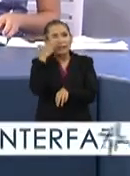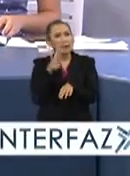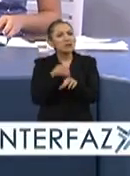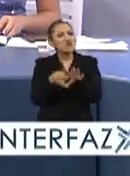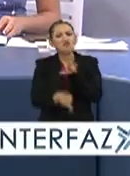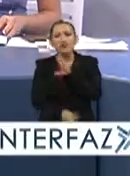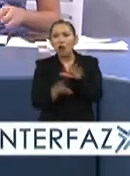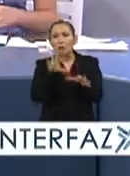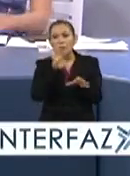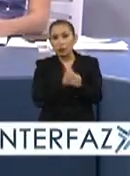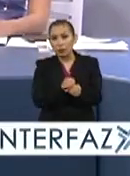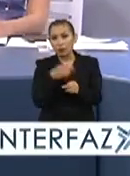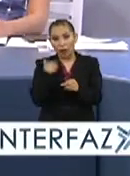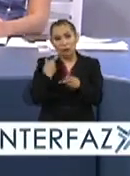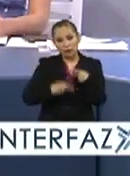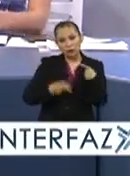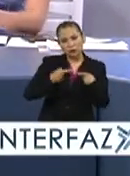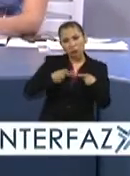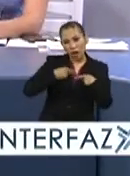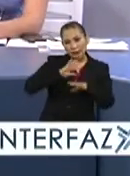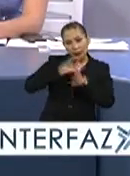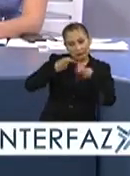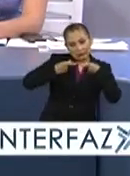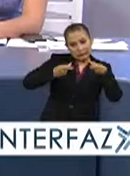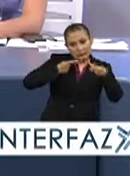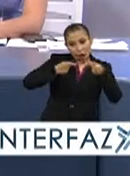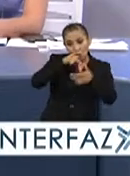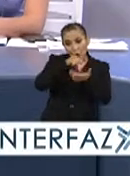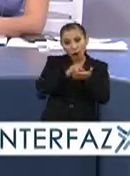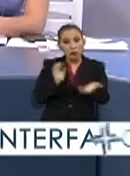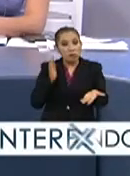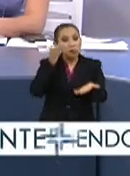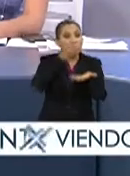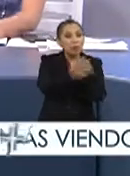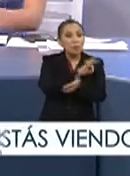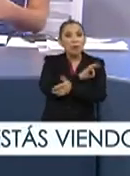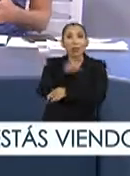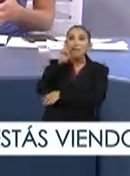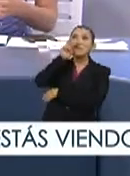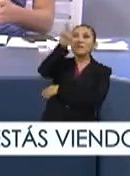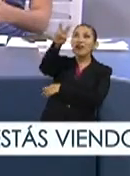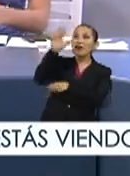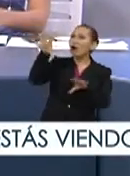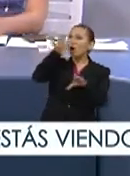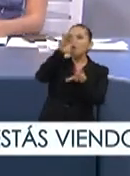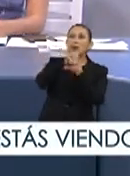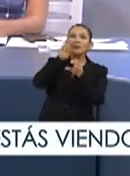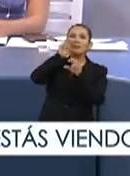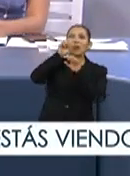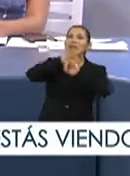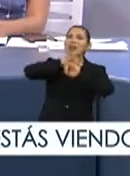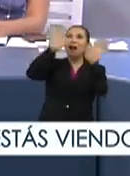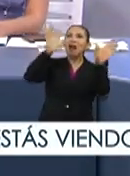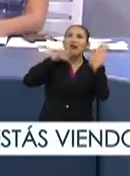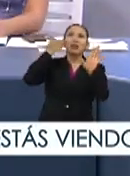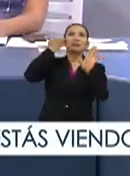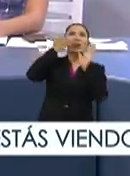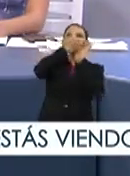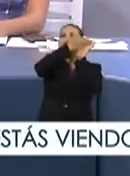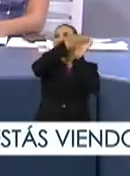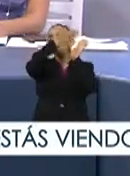los detalles, hay quienes se preparan ya en un lugar donde se podrá apreciar en su totalidad todo el tiempo que